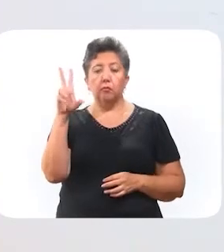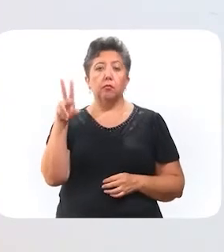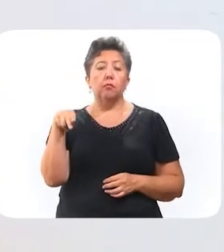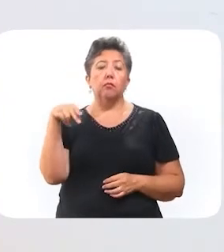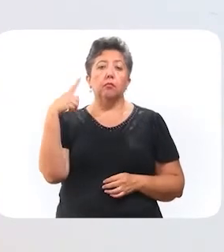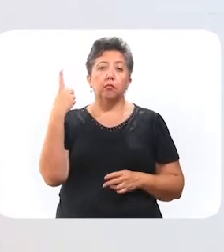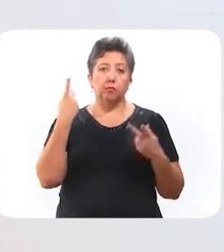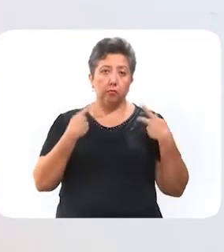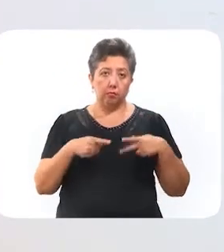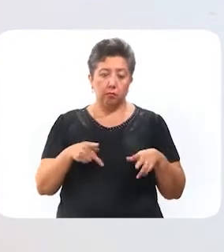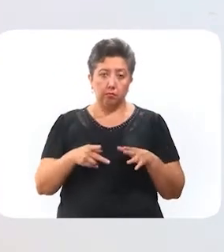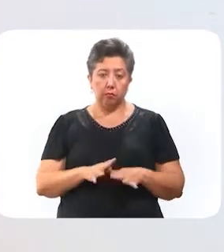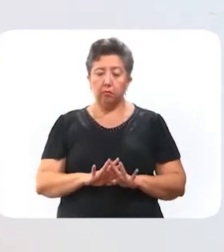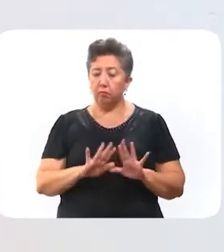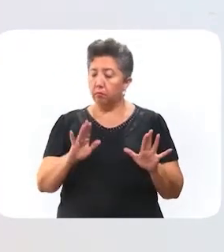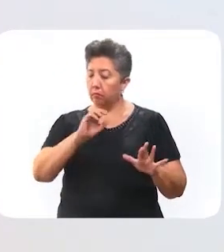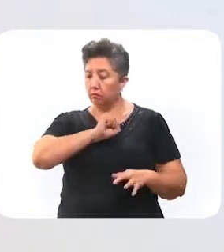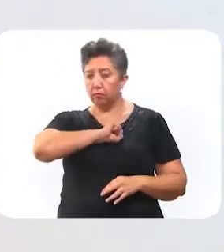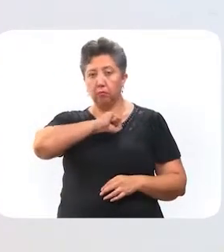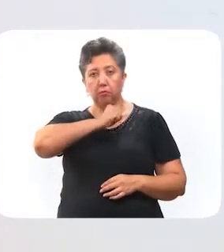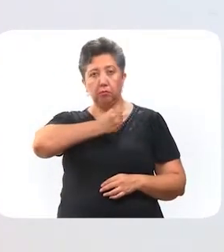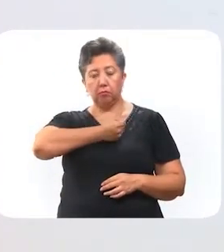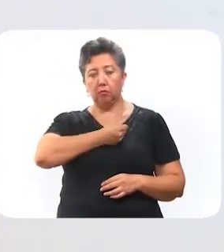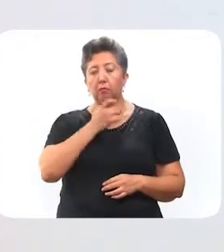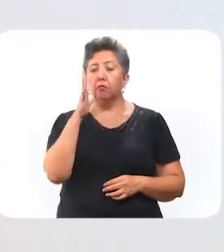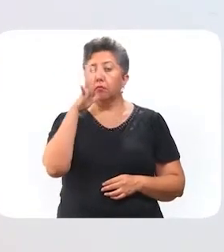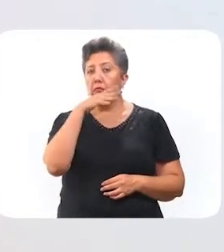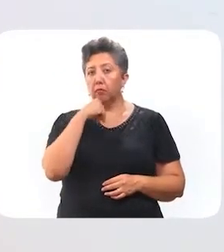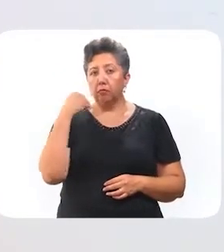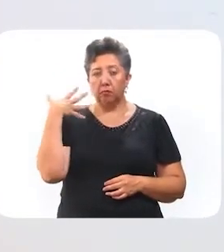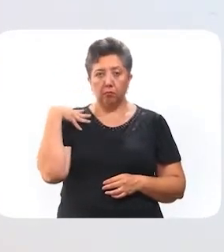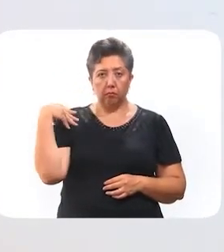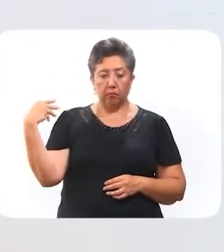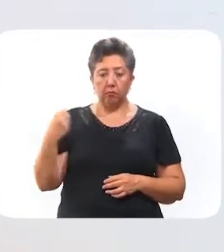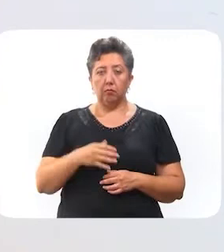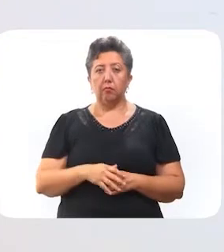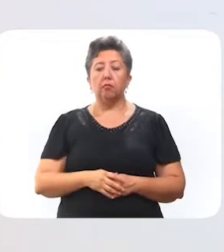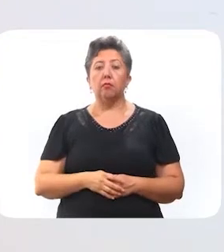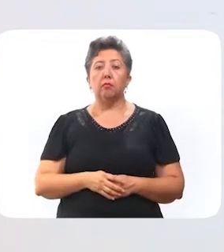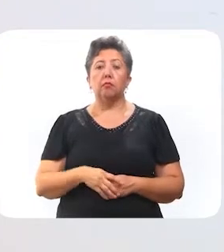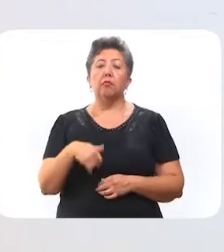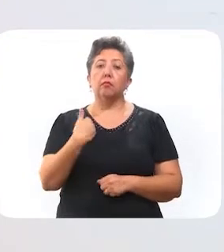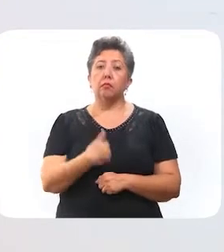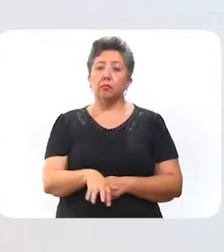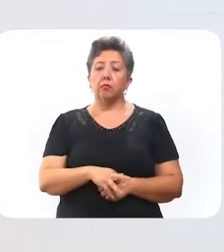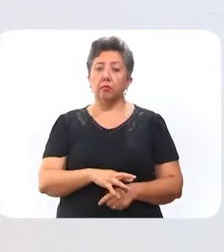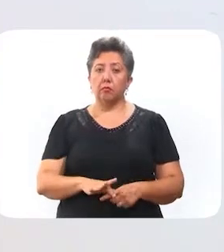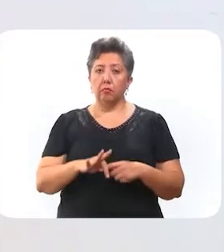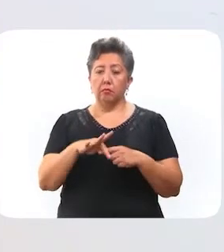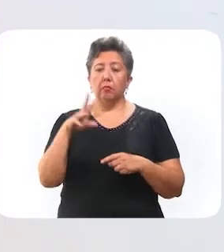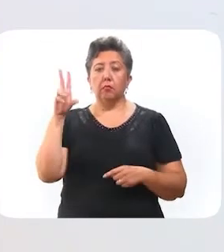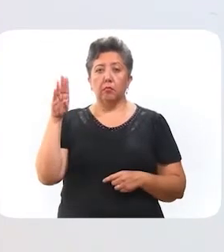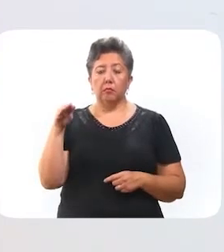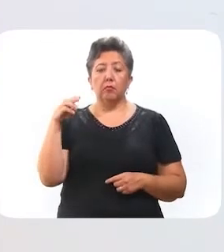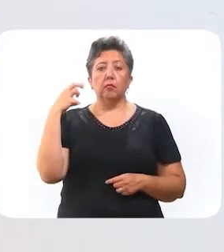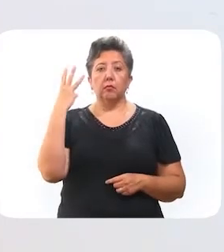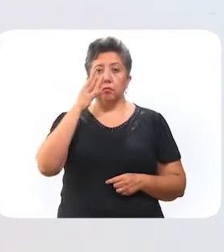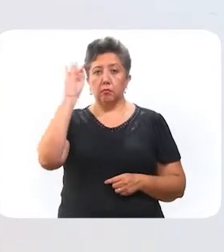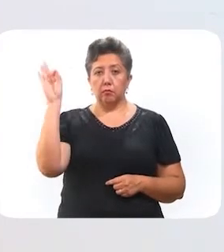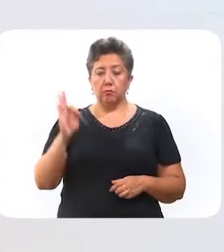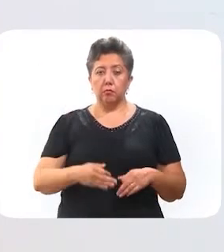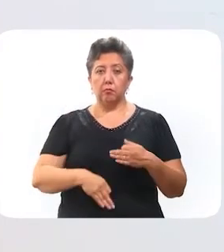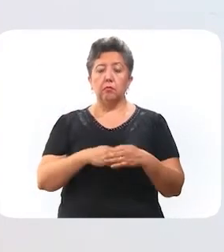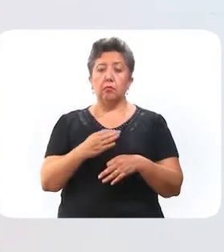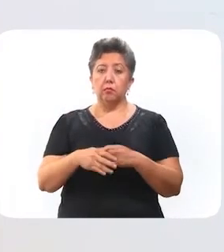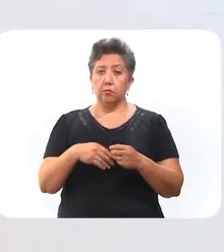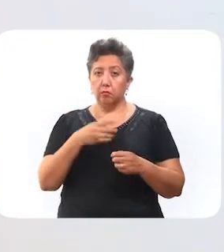102.581 pacientes ya se recuperaron, no presentan síntomas ni pueden contagiar. Esta cifra representa el 93%